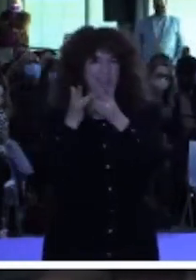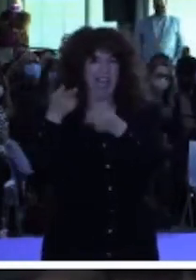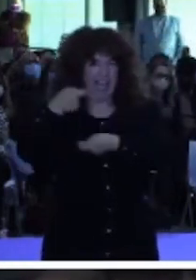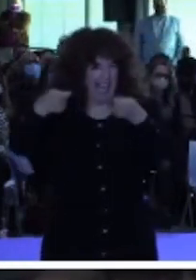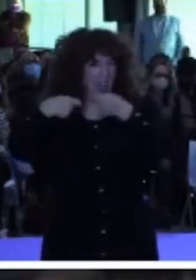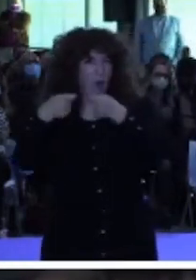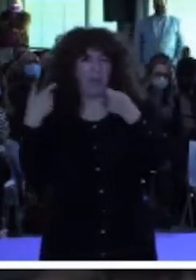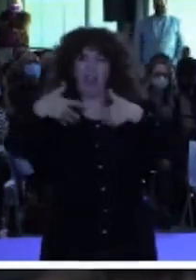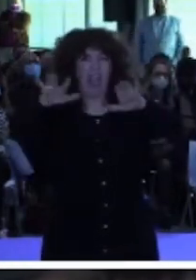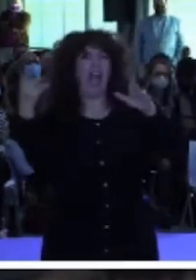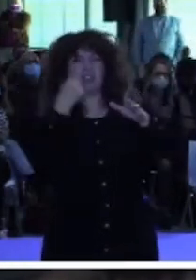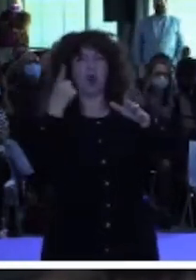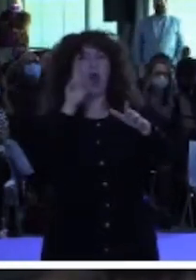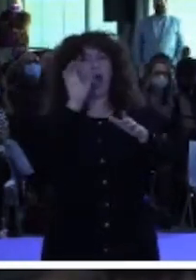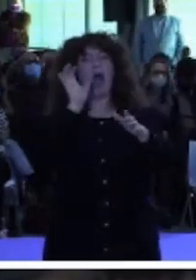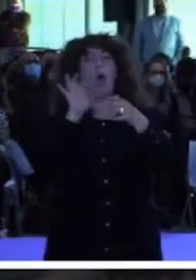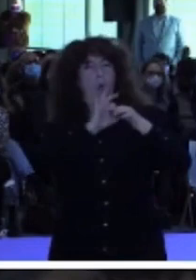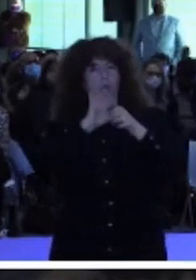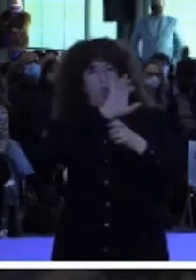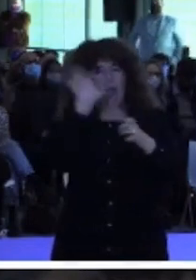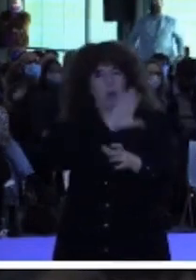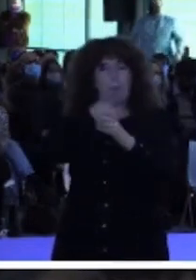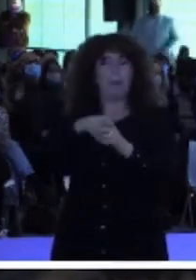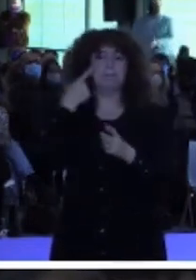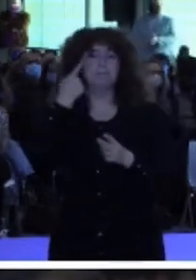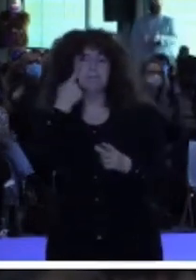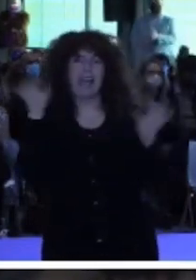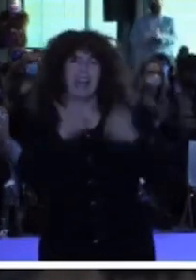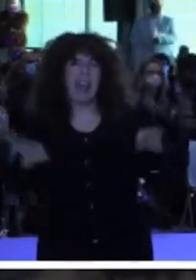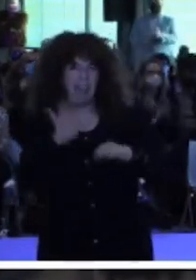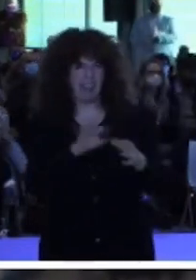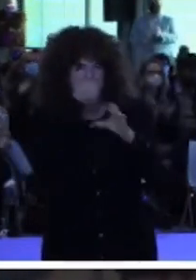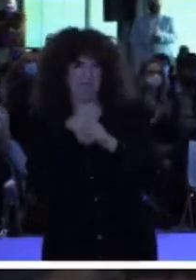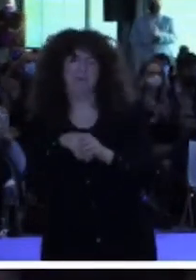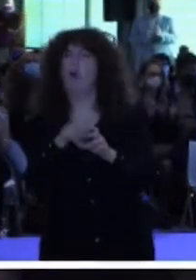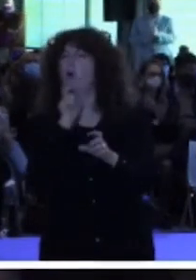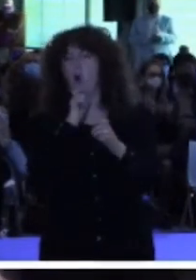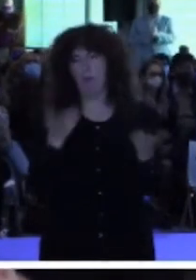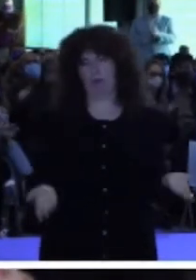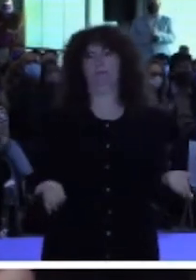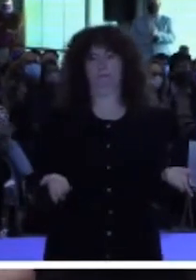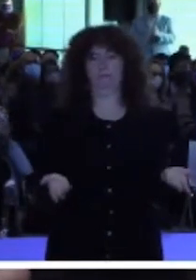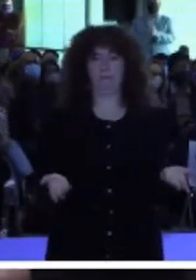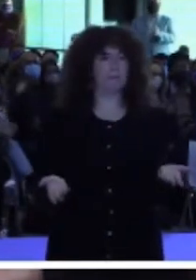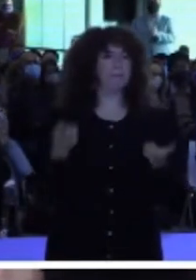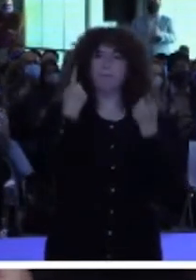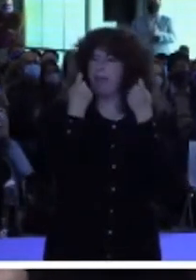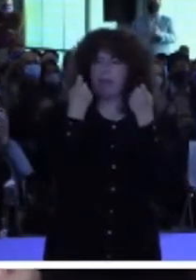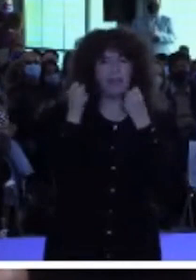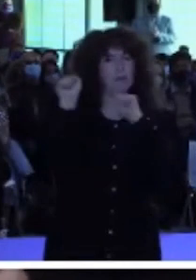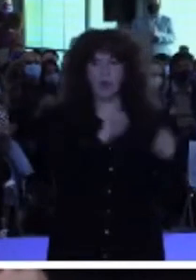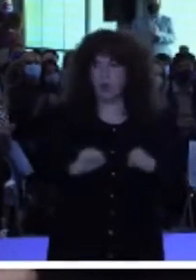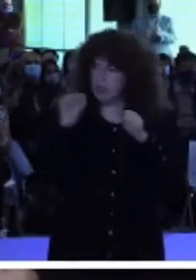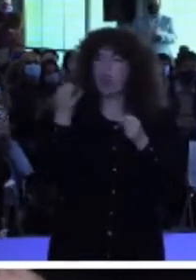negociando solos, sin la Unión Europea, sin Naciones Unidas? Necesitamos protección a esas